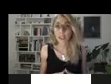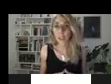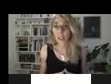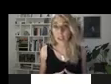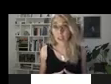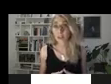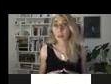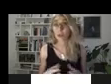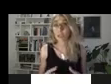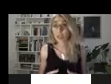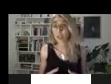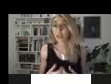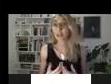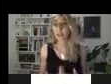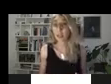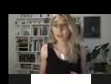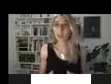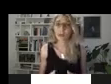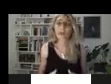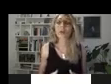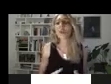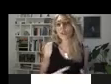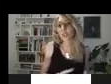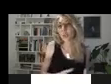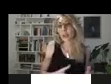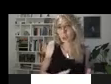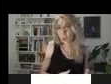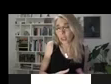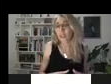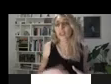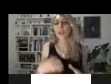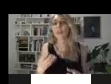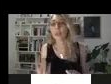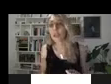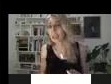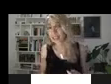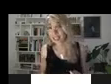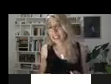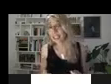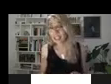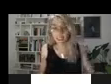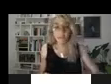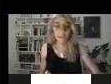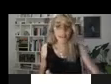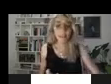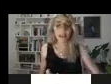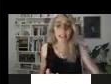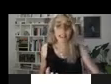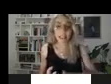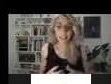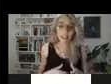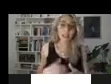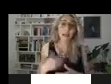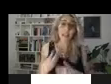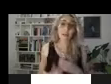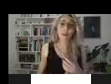incluso de que este dossier y este statement no solo esté en español, sino también esté en inglés, de